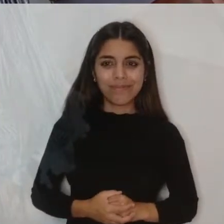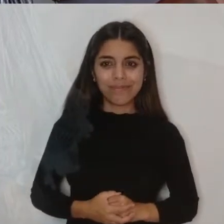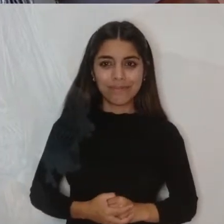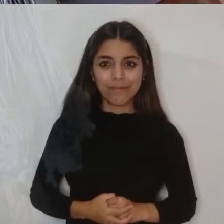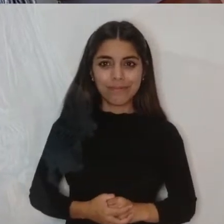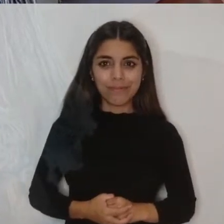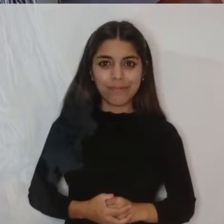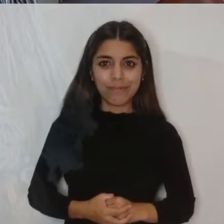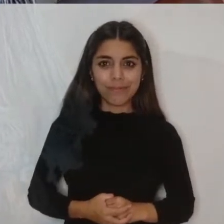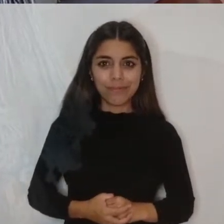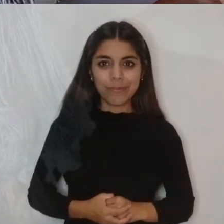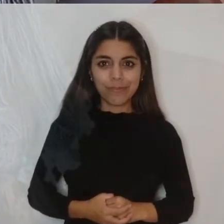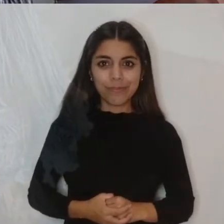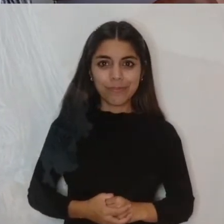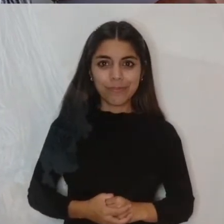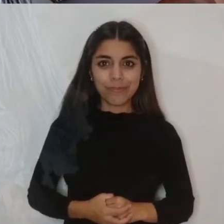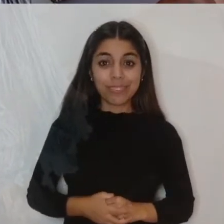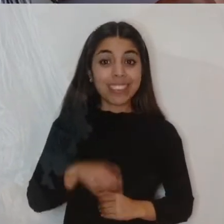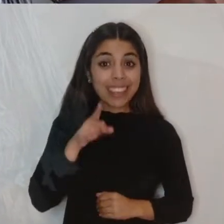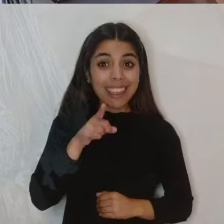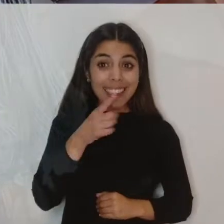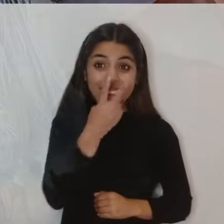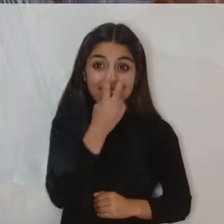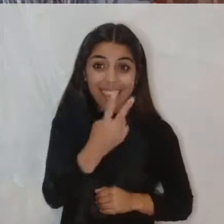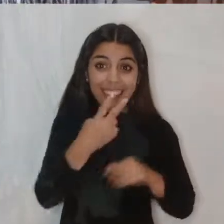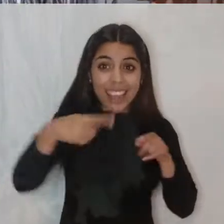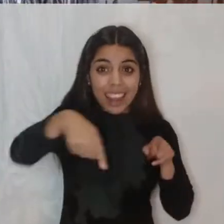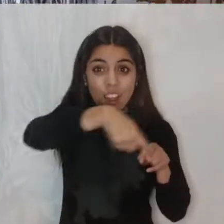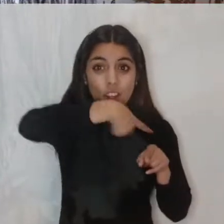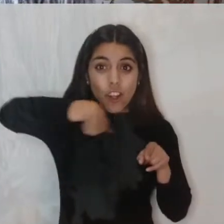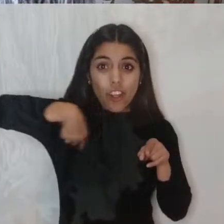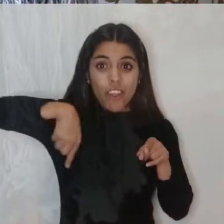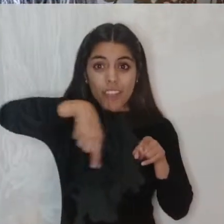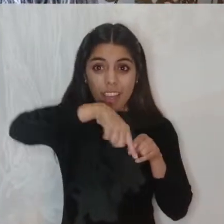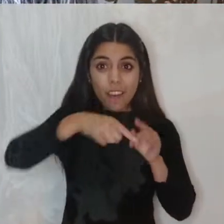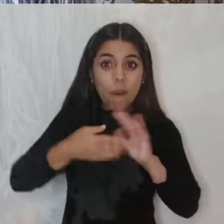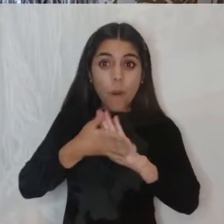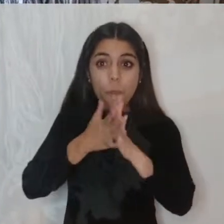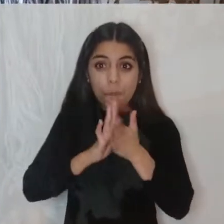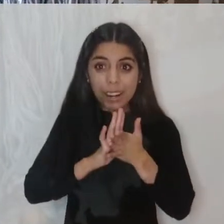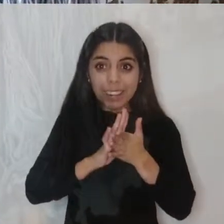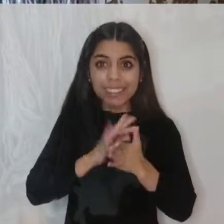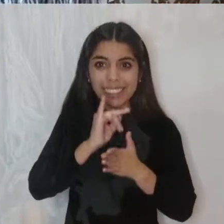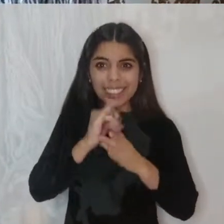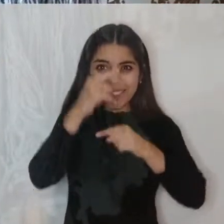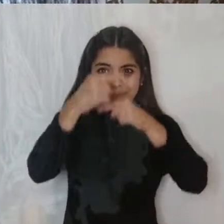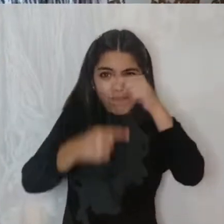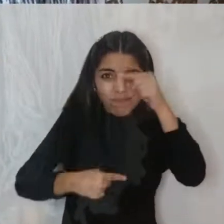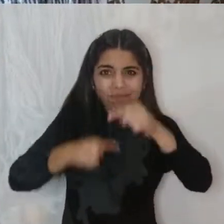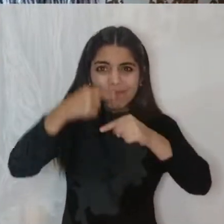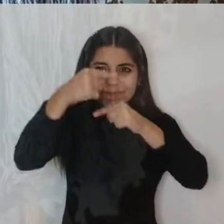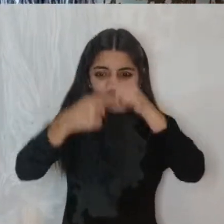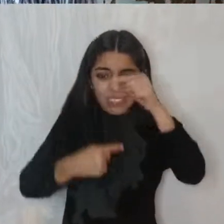Sí, no se corta, tiene que ser redonda. El urdido es el más complicado. Sí.